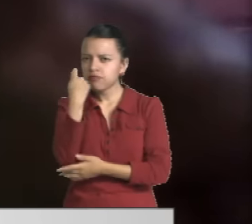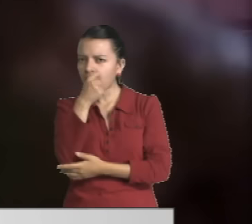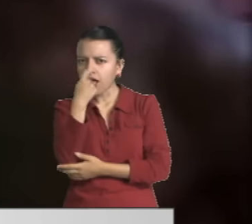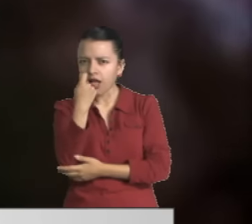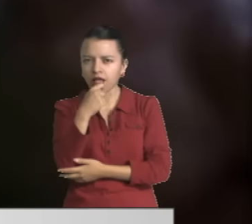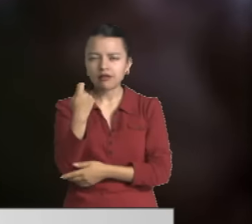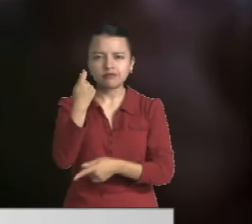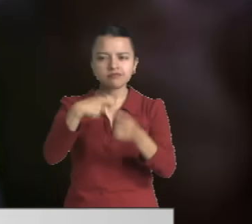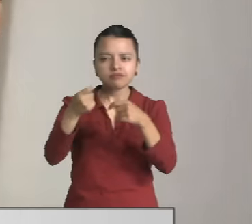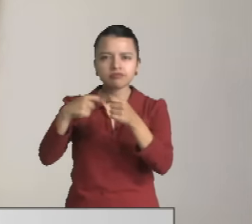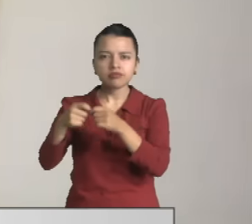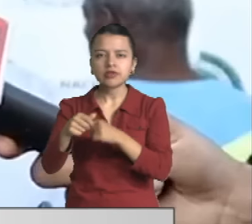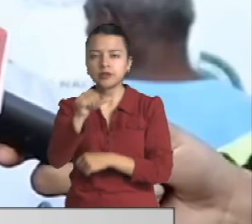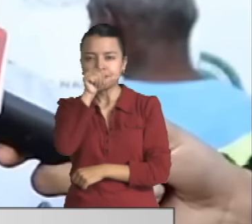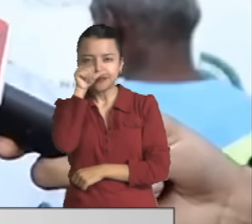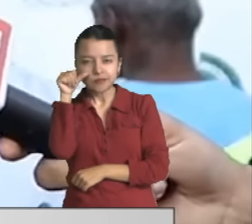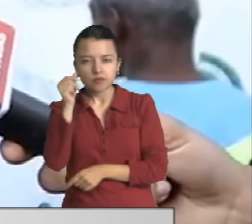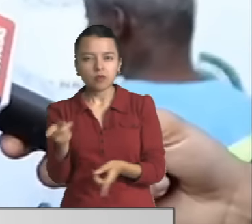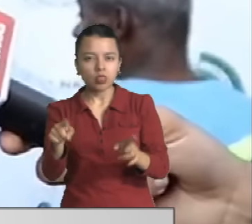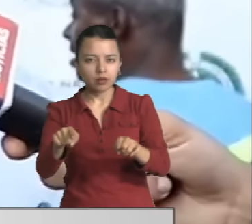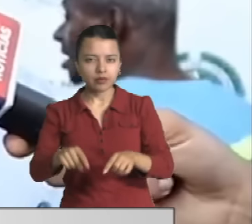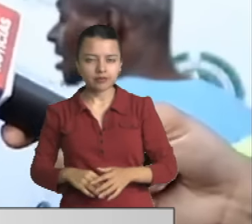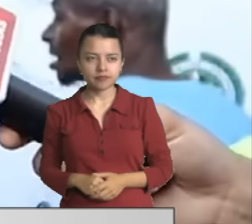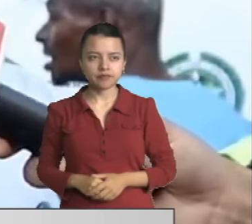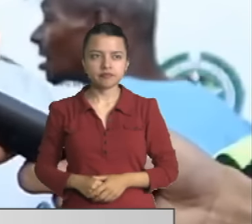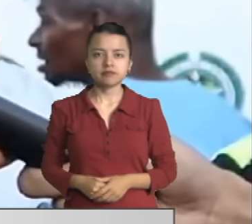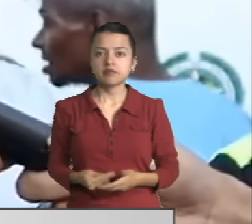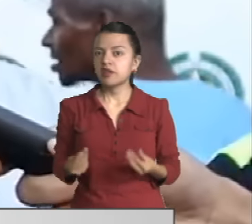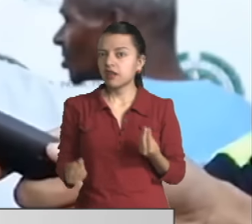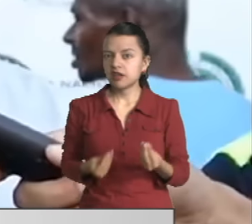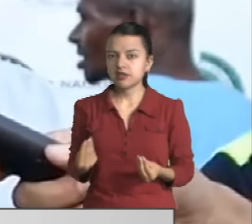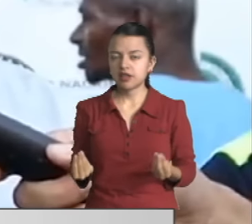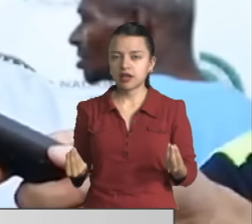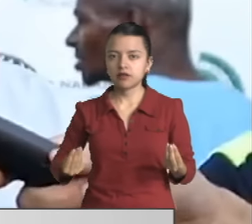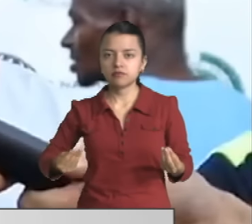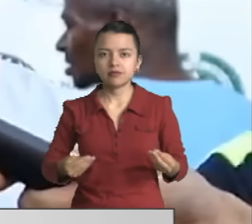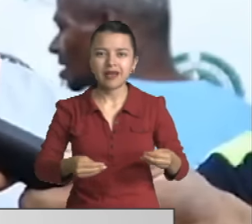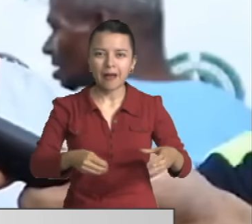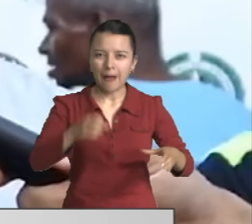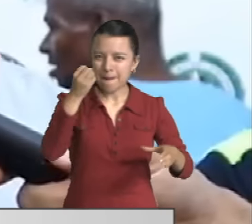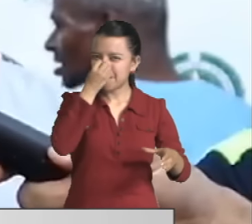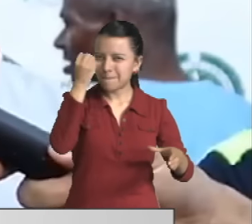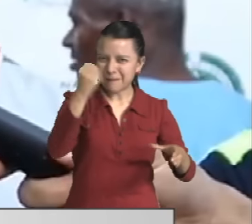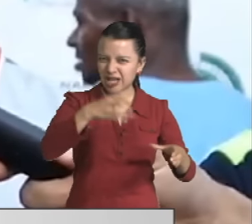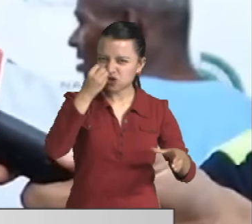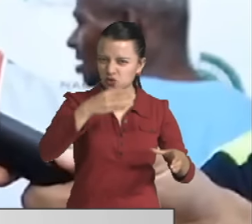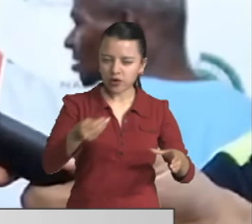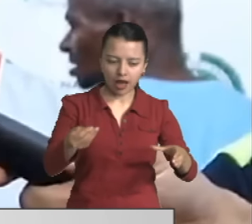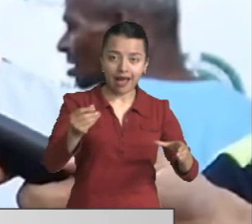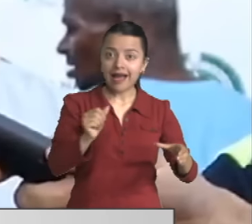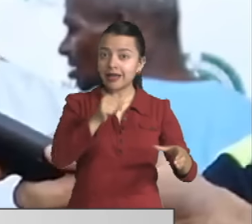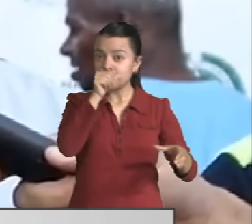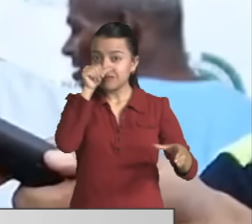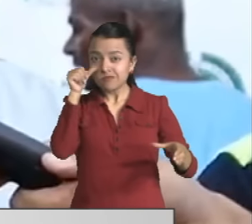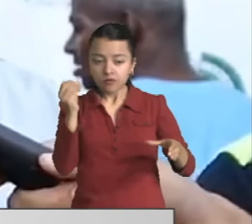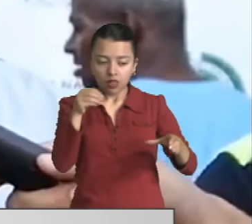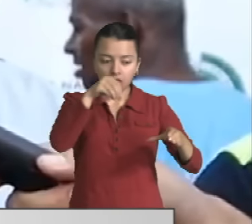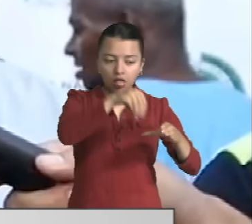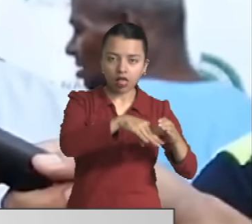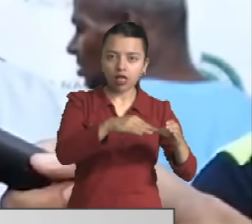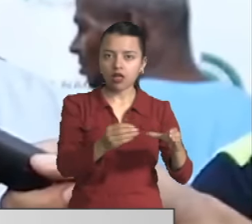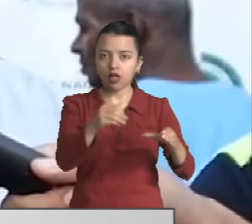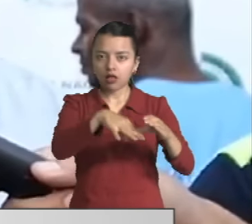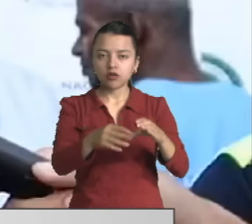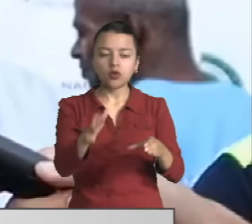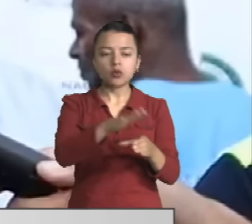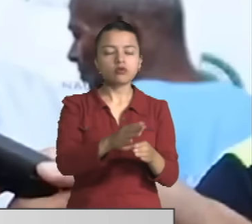marihuana y derivados de cocaína. Ellos ocultaban la sustancia entre canecas de basura, costales y cajas de cigarrillos para evitar